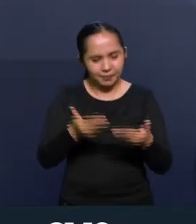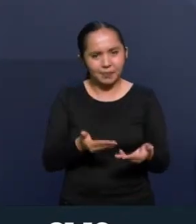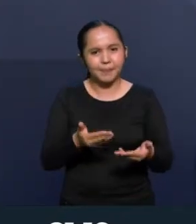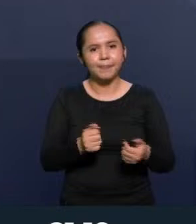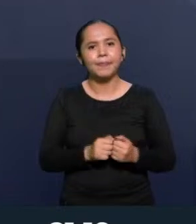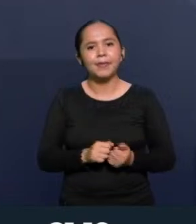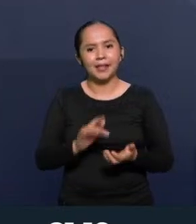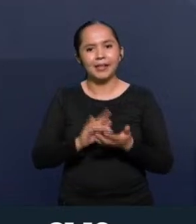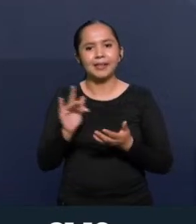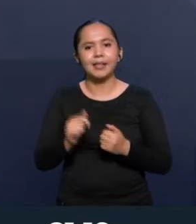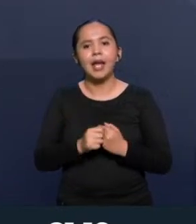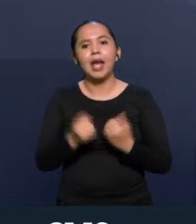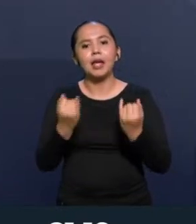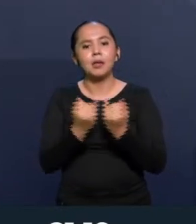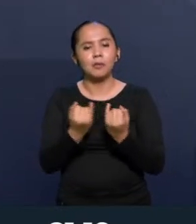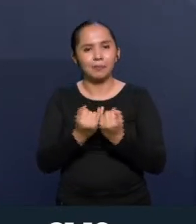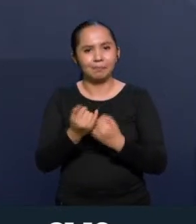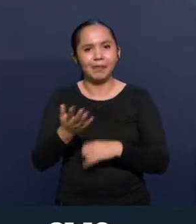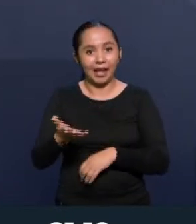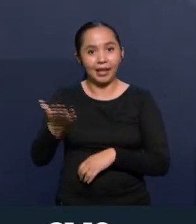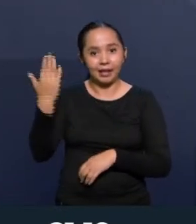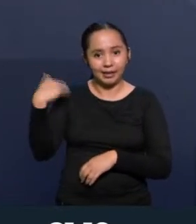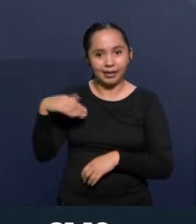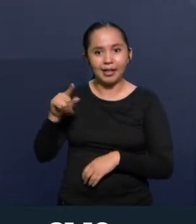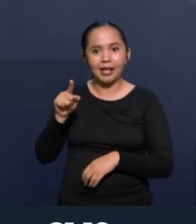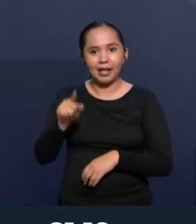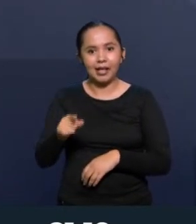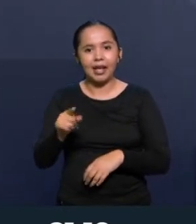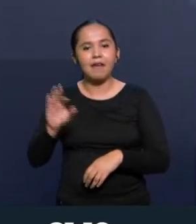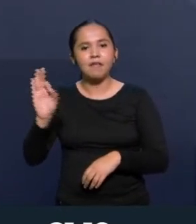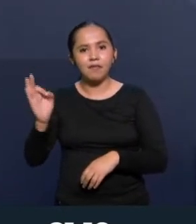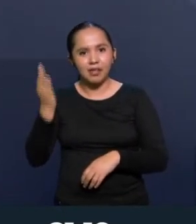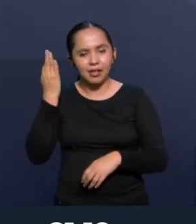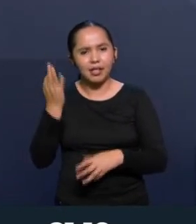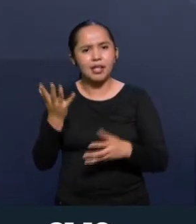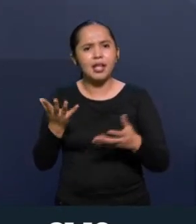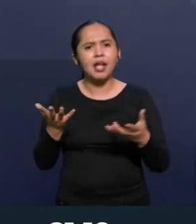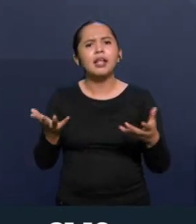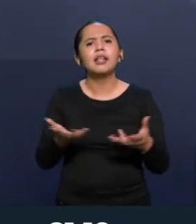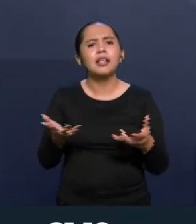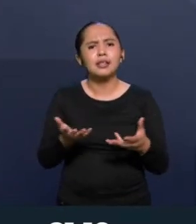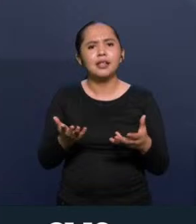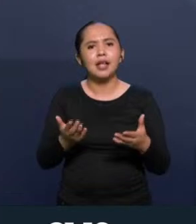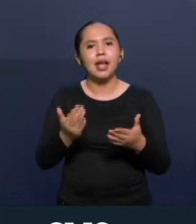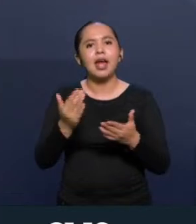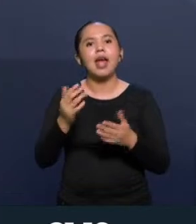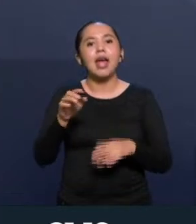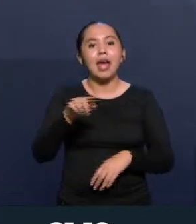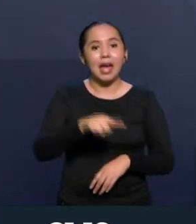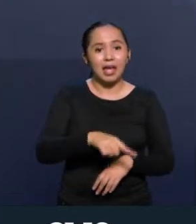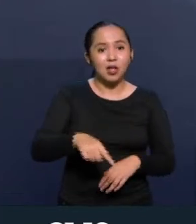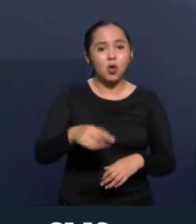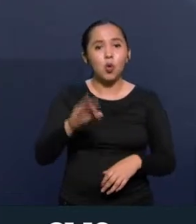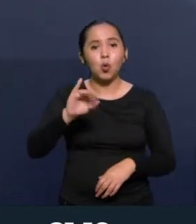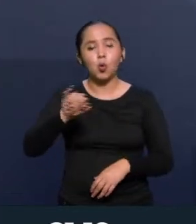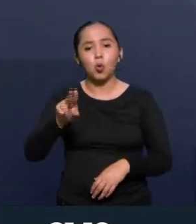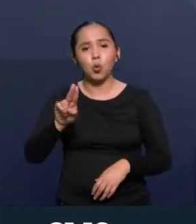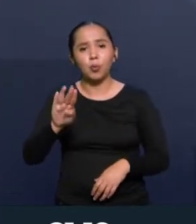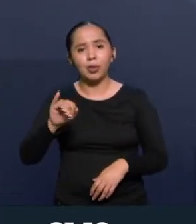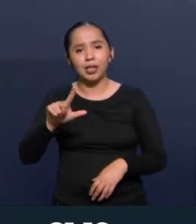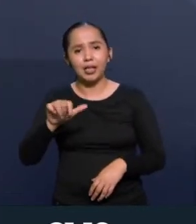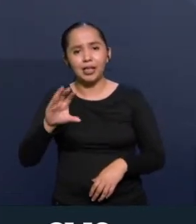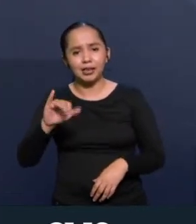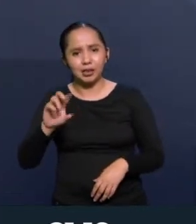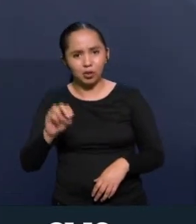porque durante el fin de semana se dio a conocer que el Consejo de la Judicatura Federal redujo la edad de jubilación para jueces y